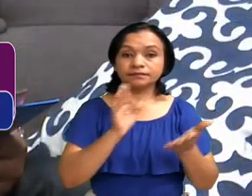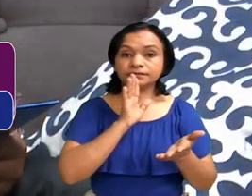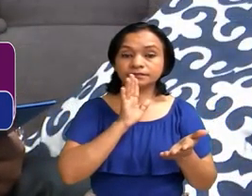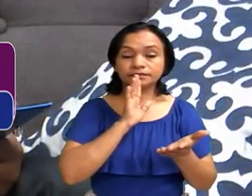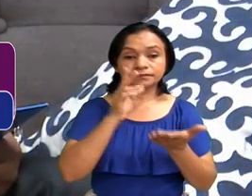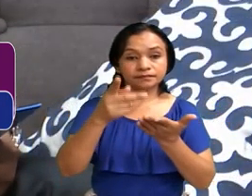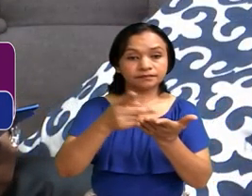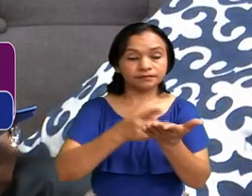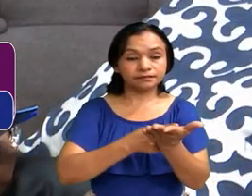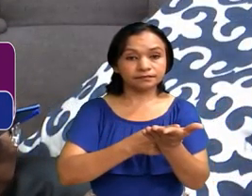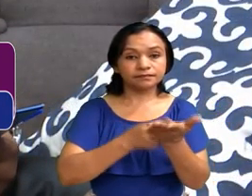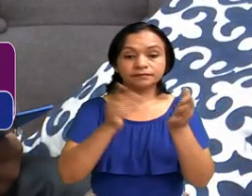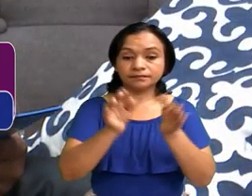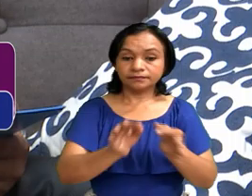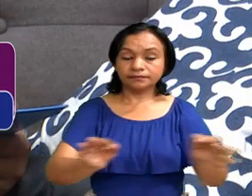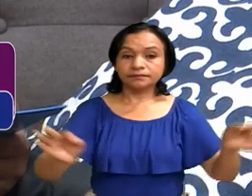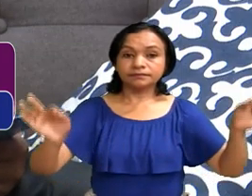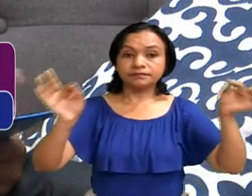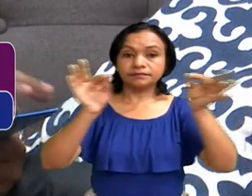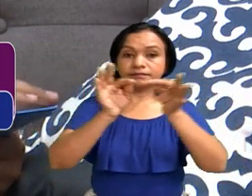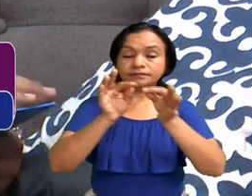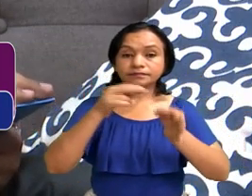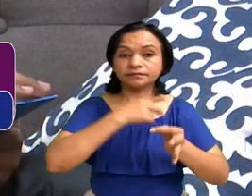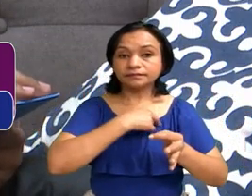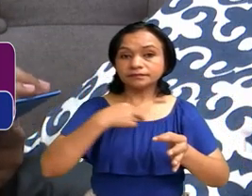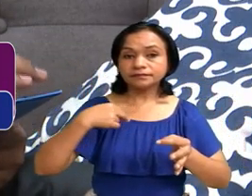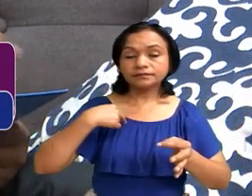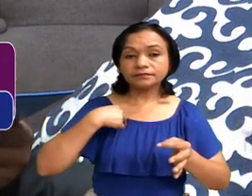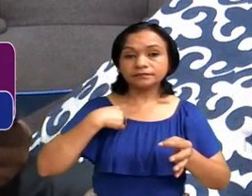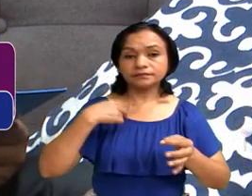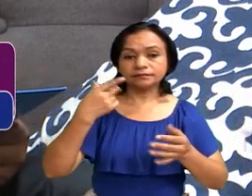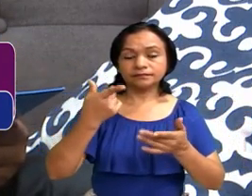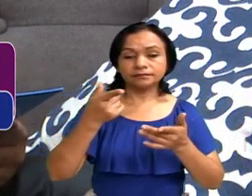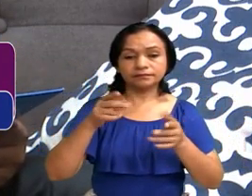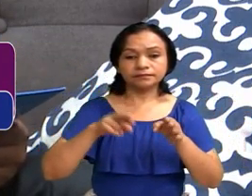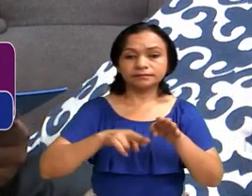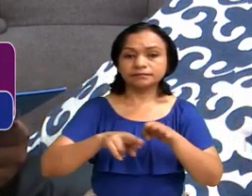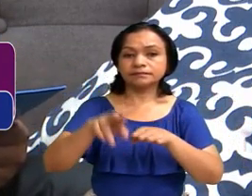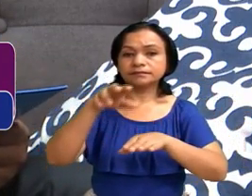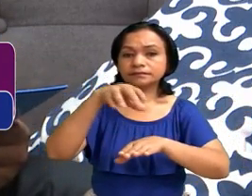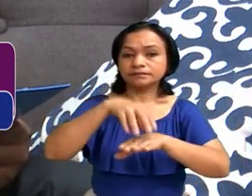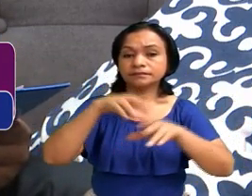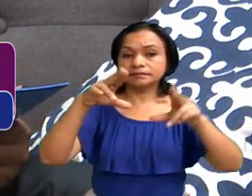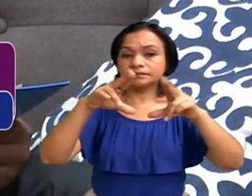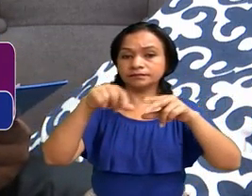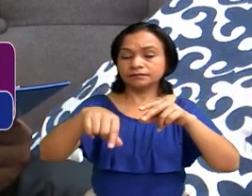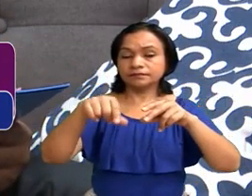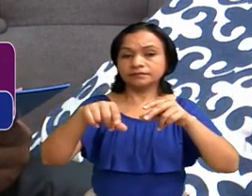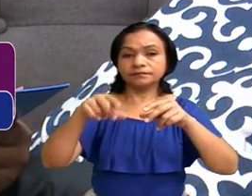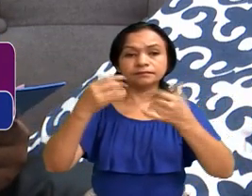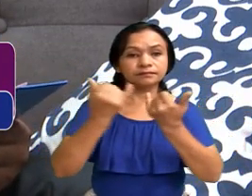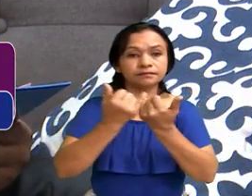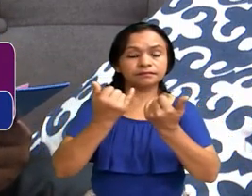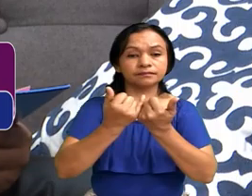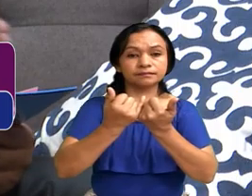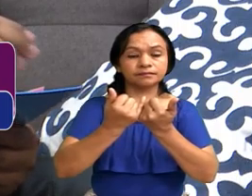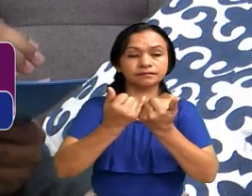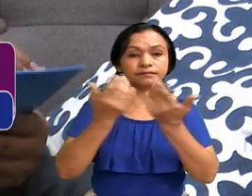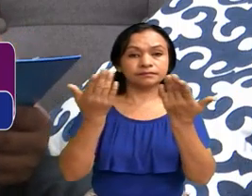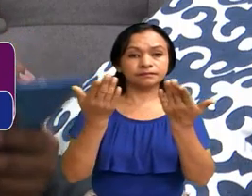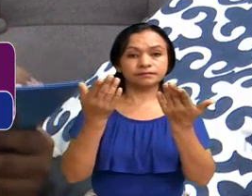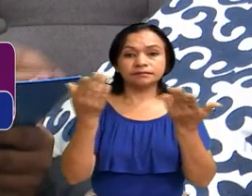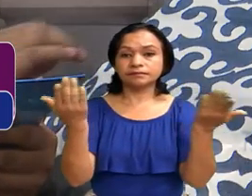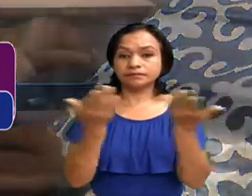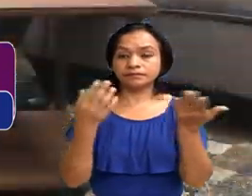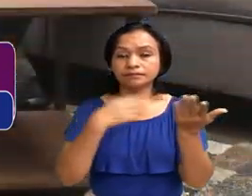proyecto bastante importante realizándose ahora mismo ya en San Juan de Nicaragua, ¿no? Que es con energía eléctrica y generación de